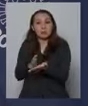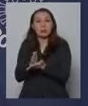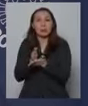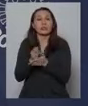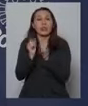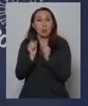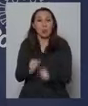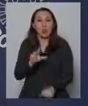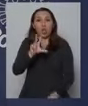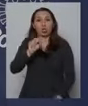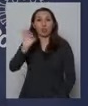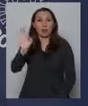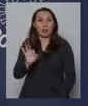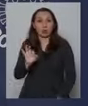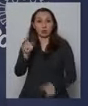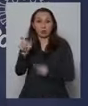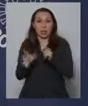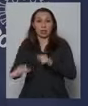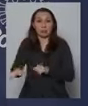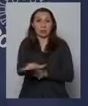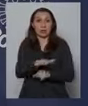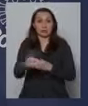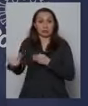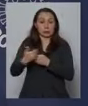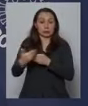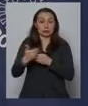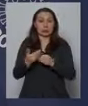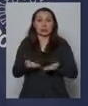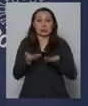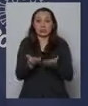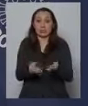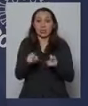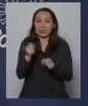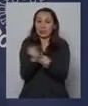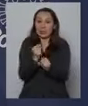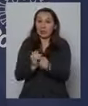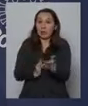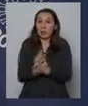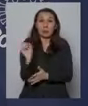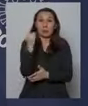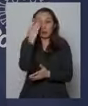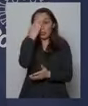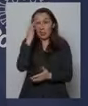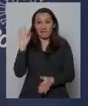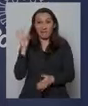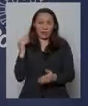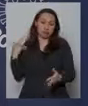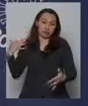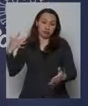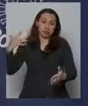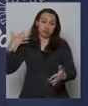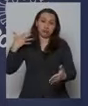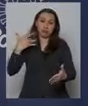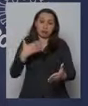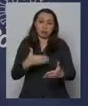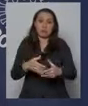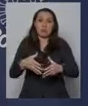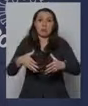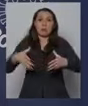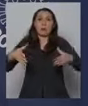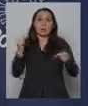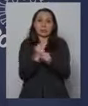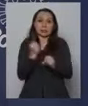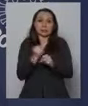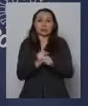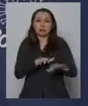para el 80% de la población. Por lo tanto, este trabajo que comenzó los primeros días de febrero, obviamente se ha ido